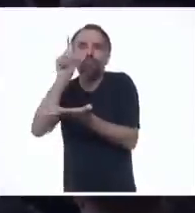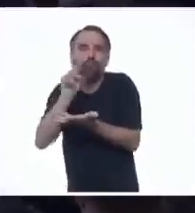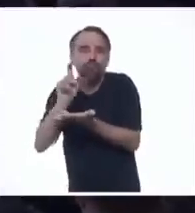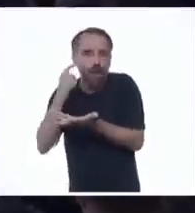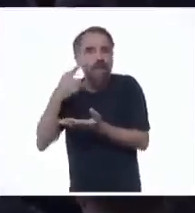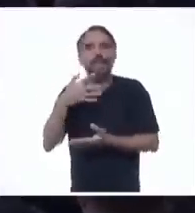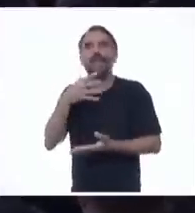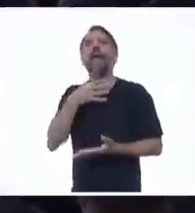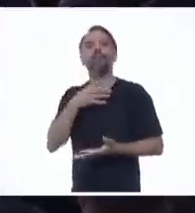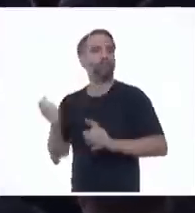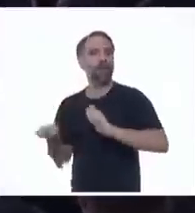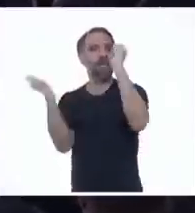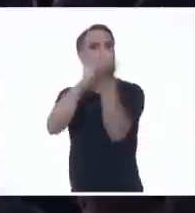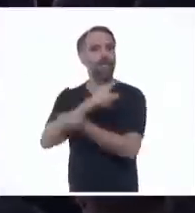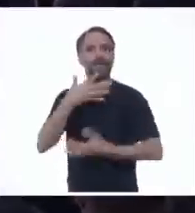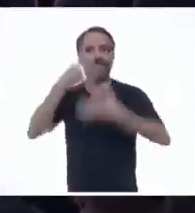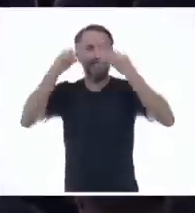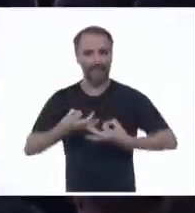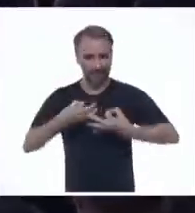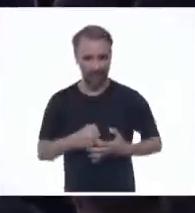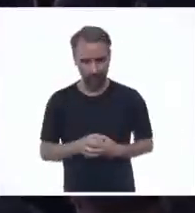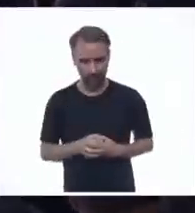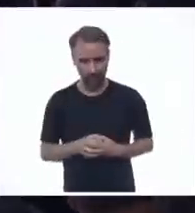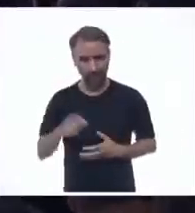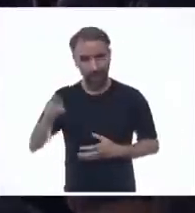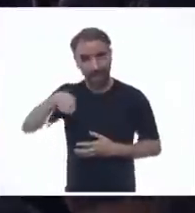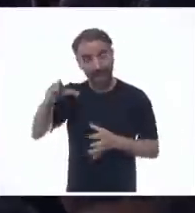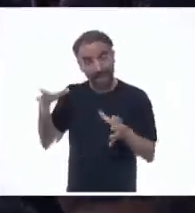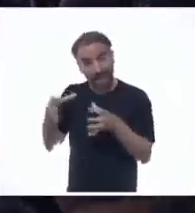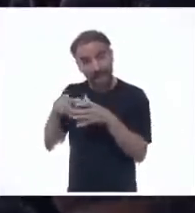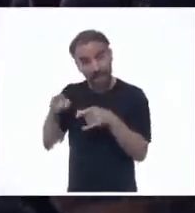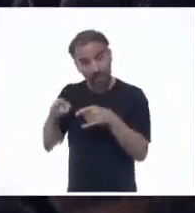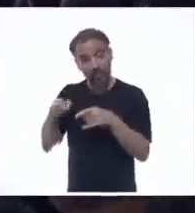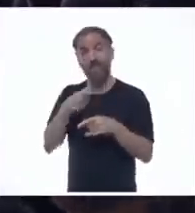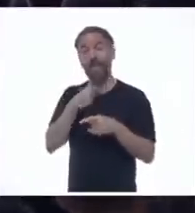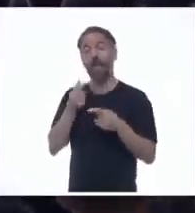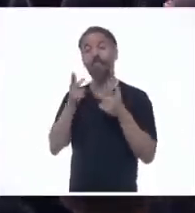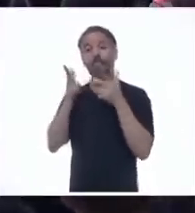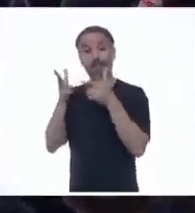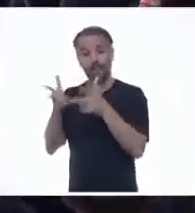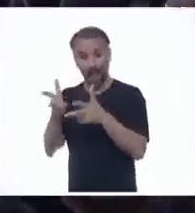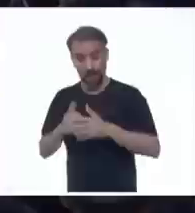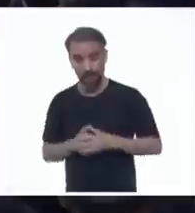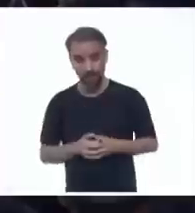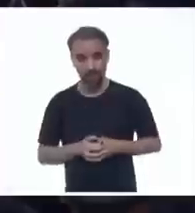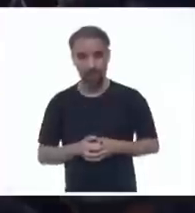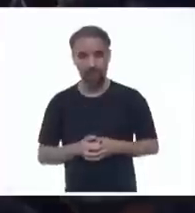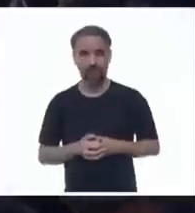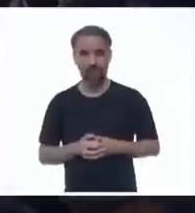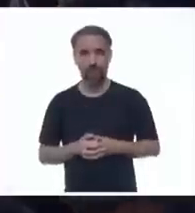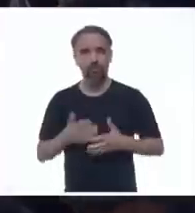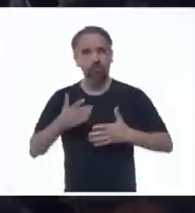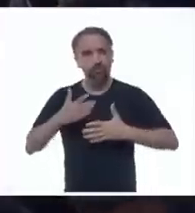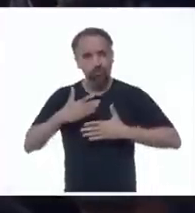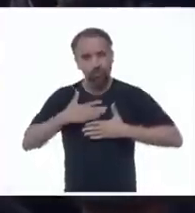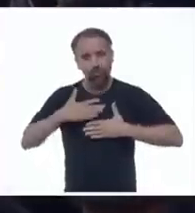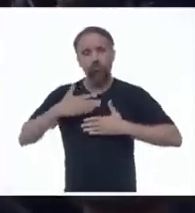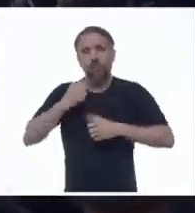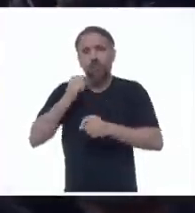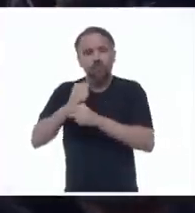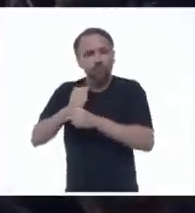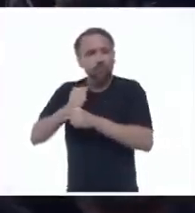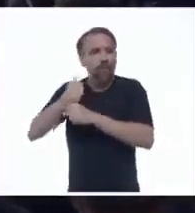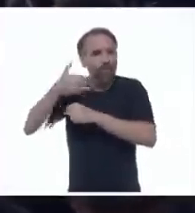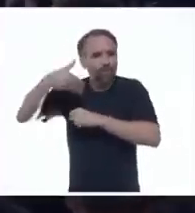certezas. Y a todos ellos quiero decirles que voy a hacer el mayor de